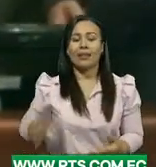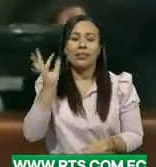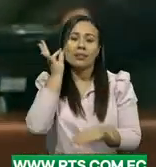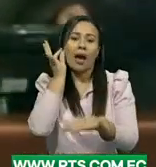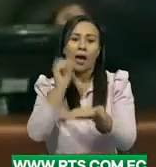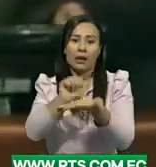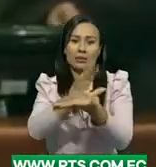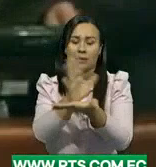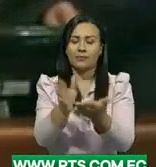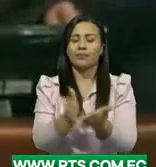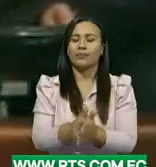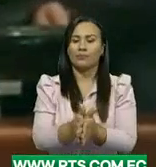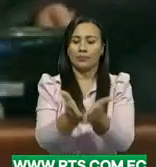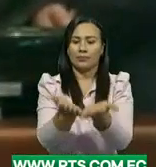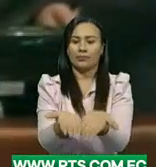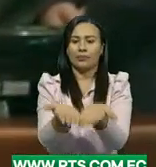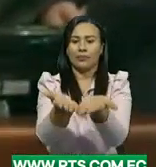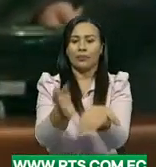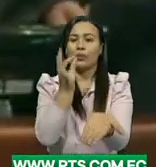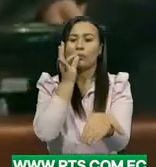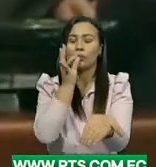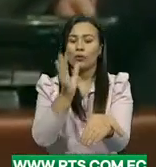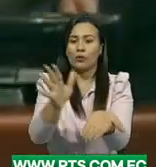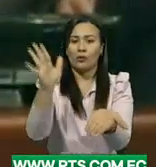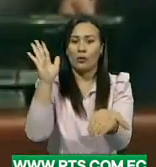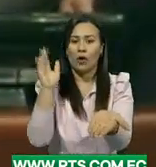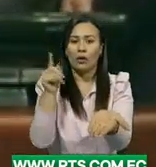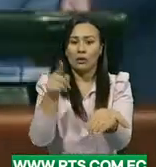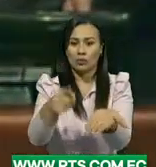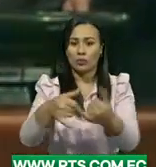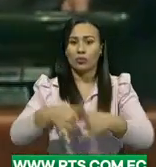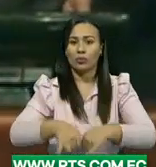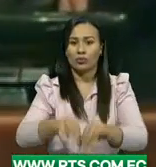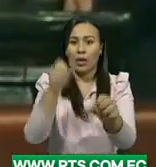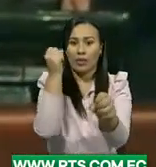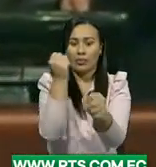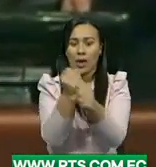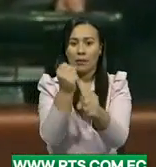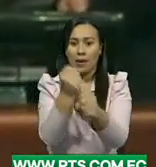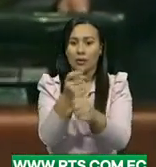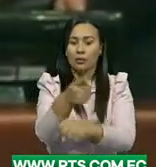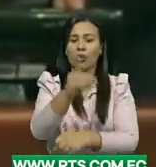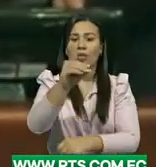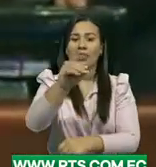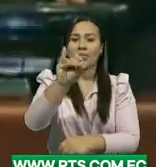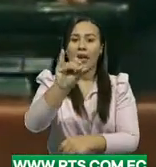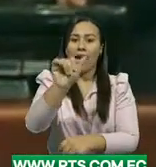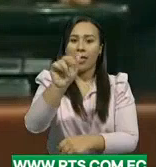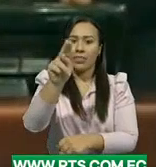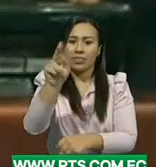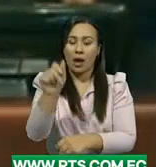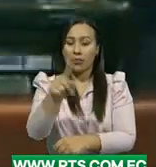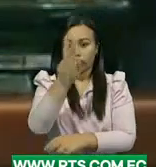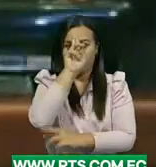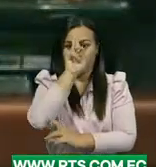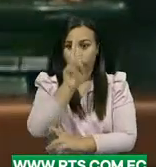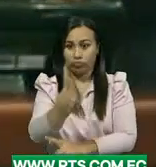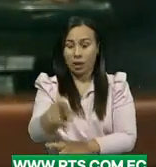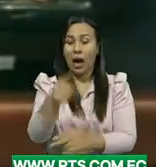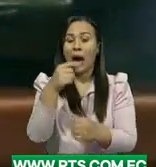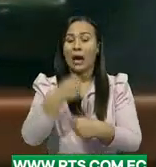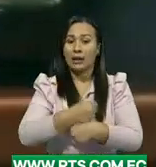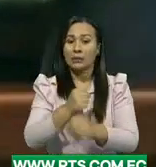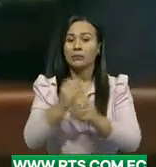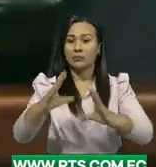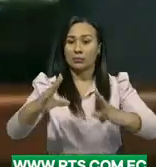Cabezas, quien le tomó juramento. Señora Lady Diana Salazar Méndez, ¿jura usted por su honor respetar